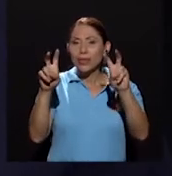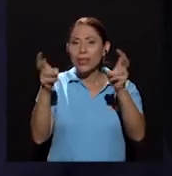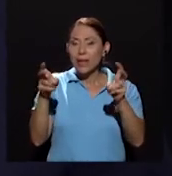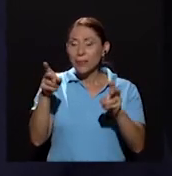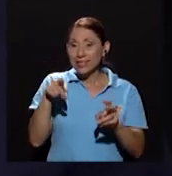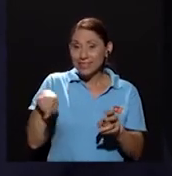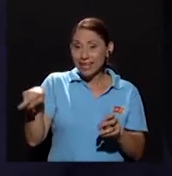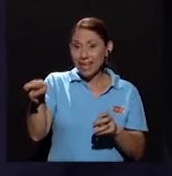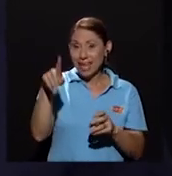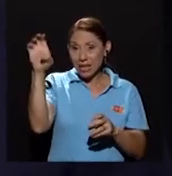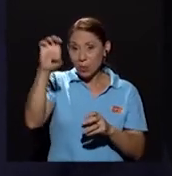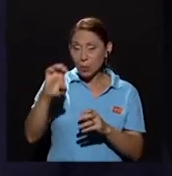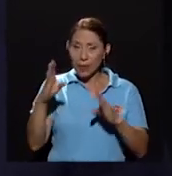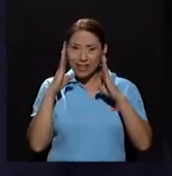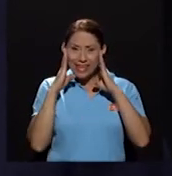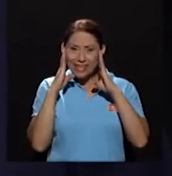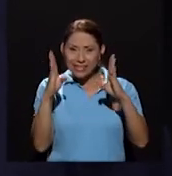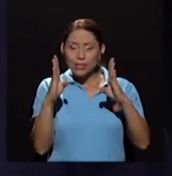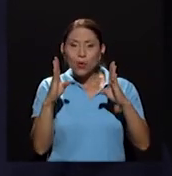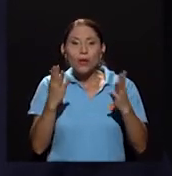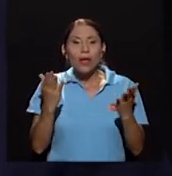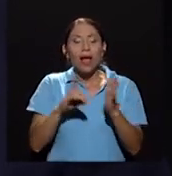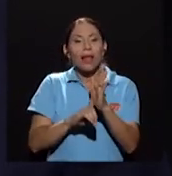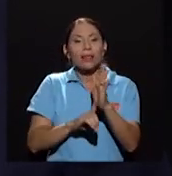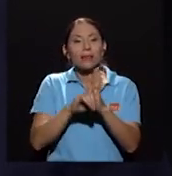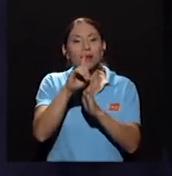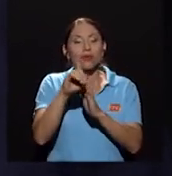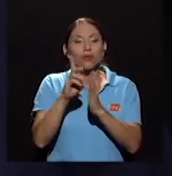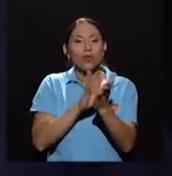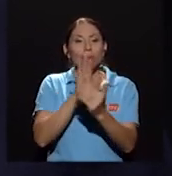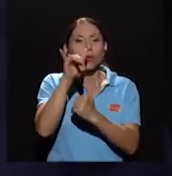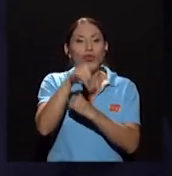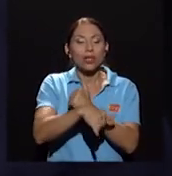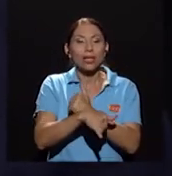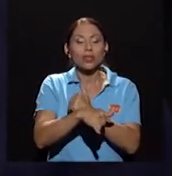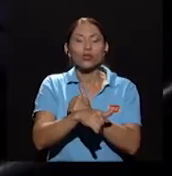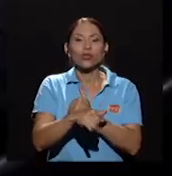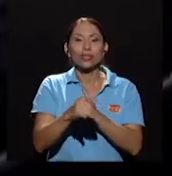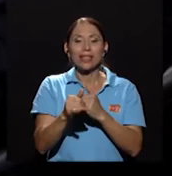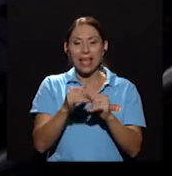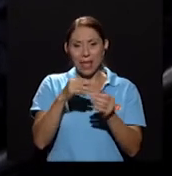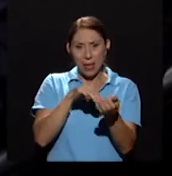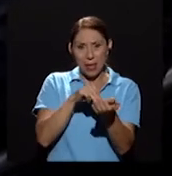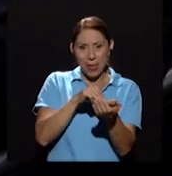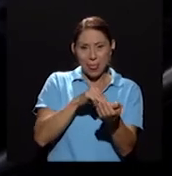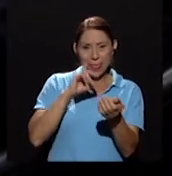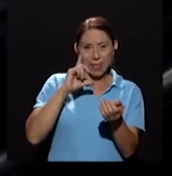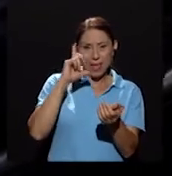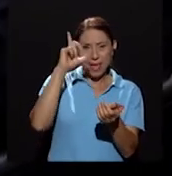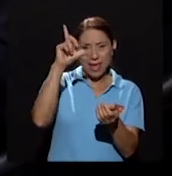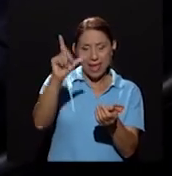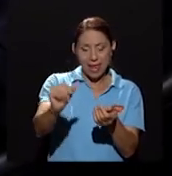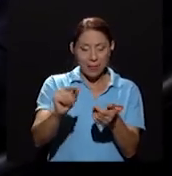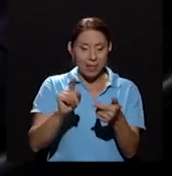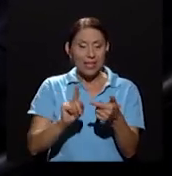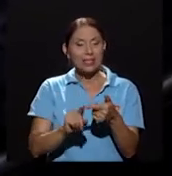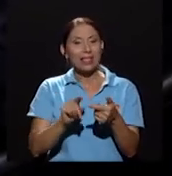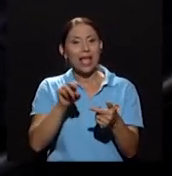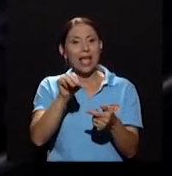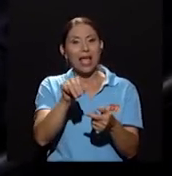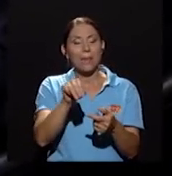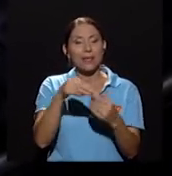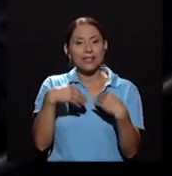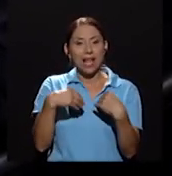mucha atención es al desarrollo de proyectos de telemedicina de m salud que se han desarrollado